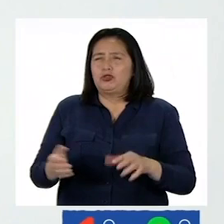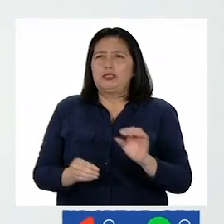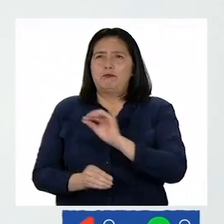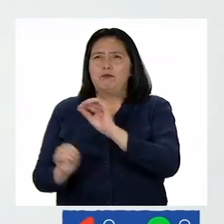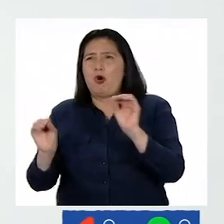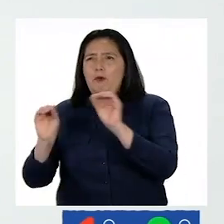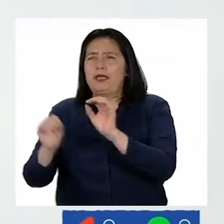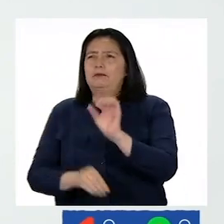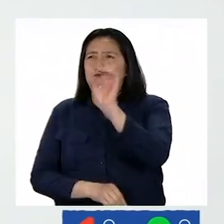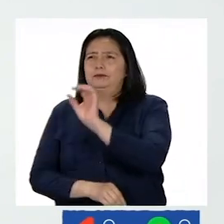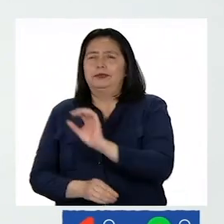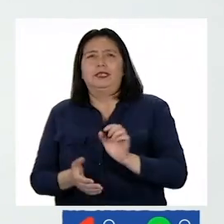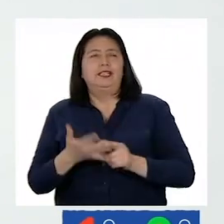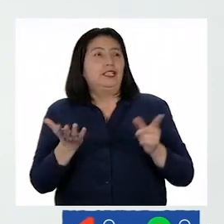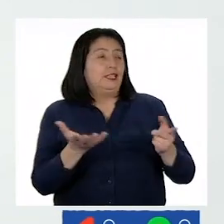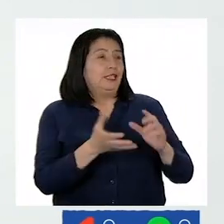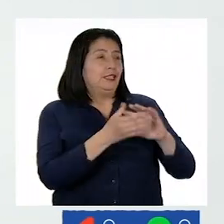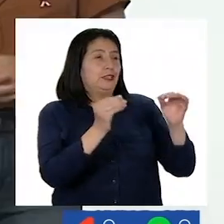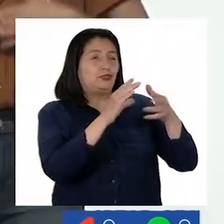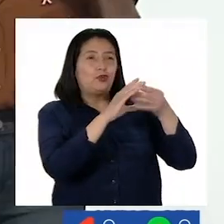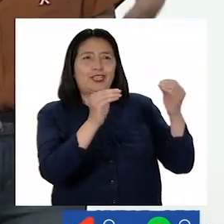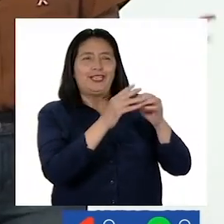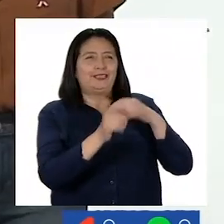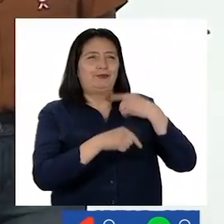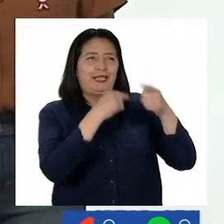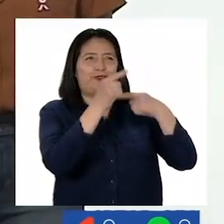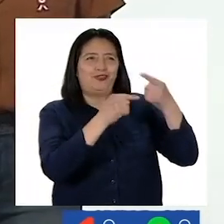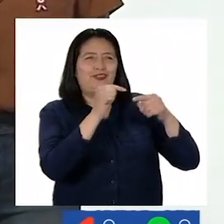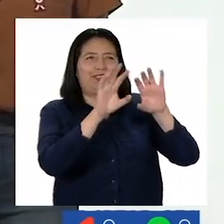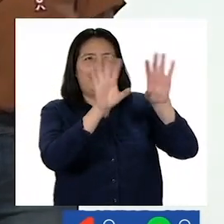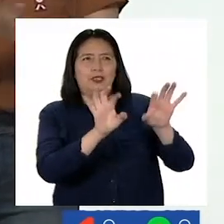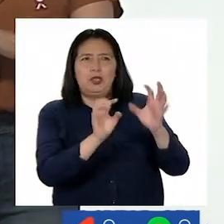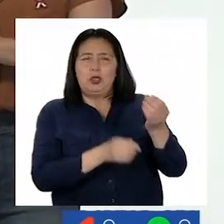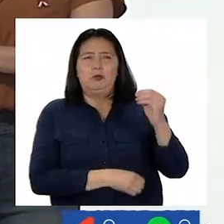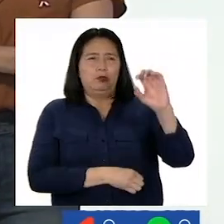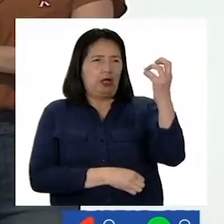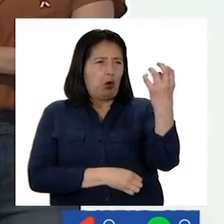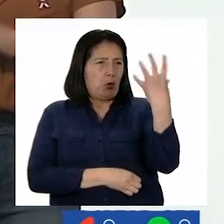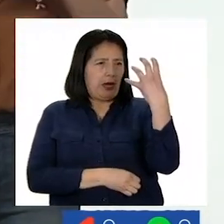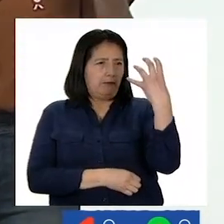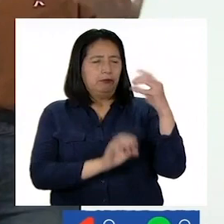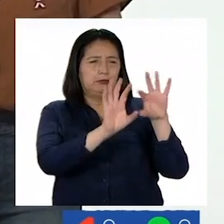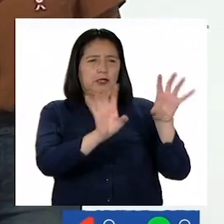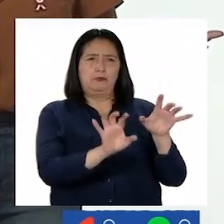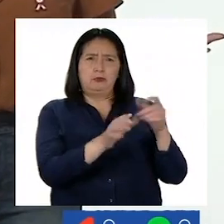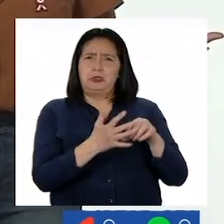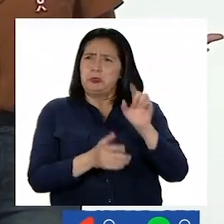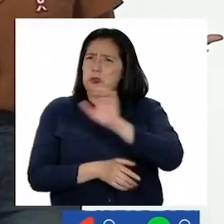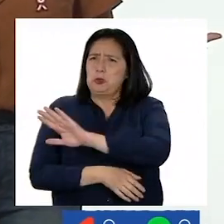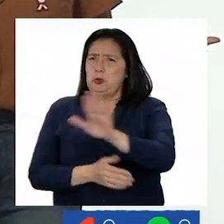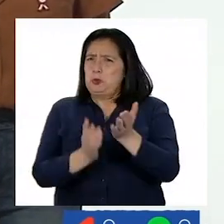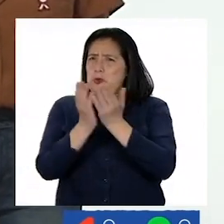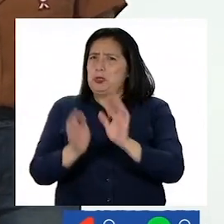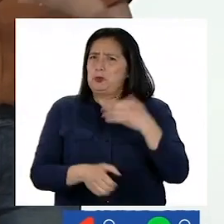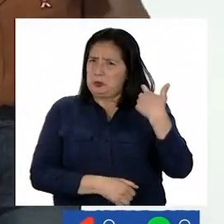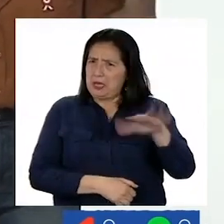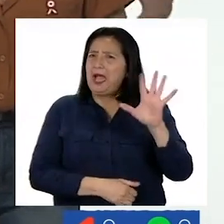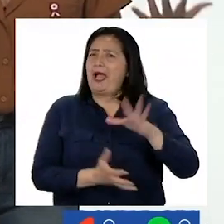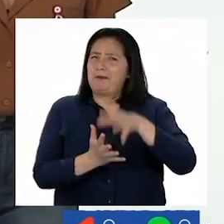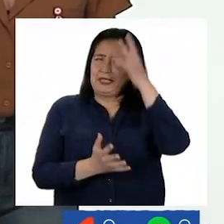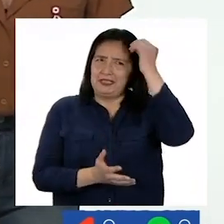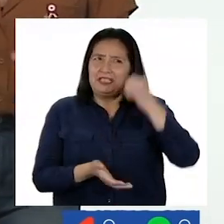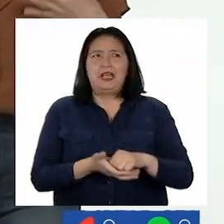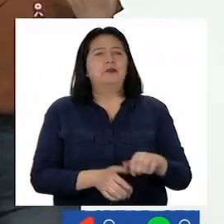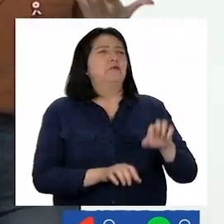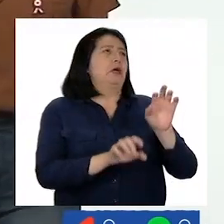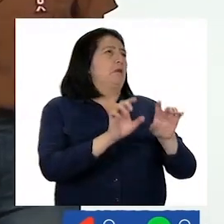la creación de cuentacuentos. A través de una cámara web y una computadora, todos sus alumnos han aprendido a